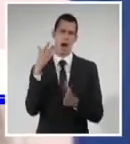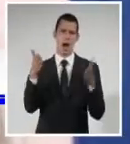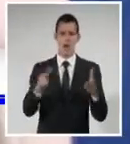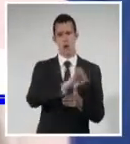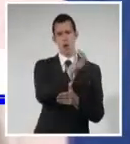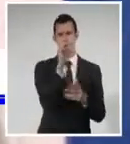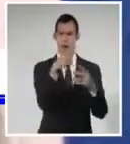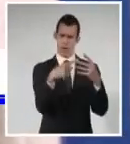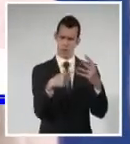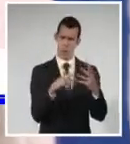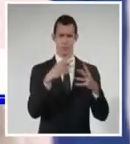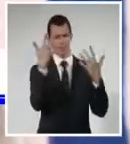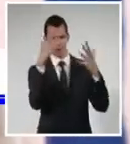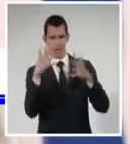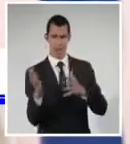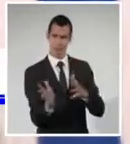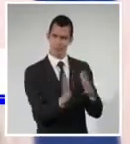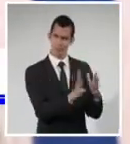Cultura Corazón Adentro,